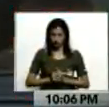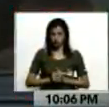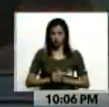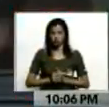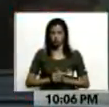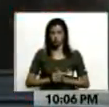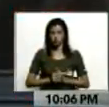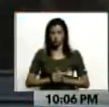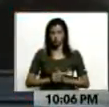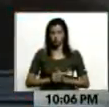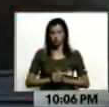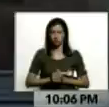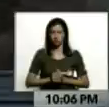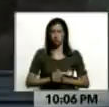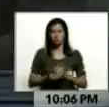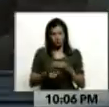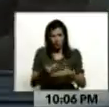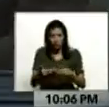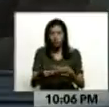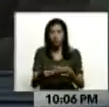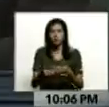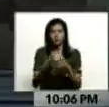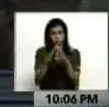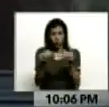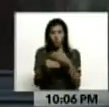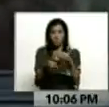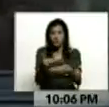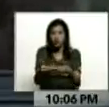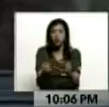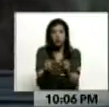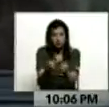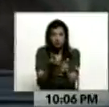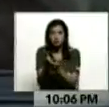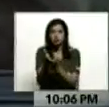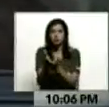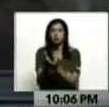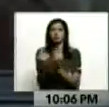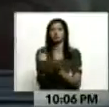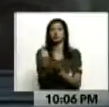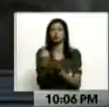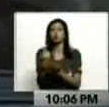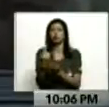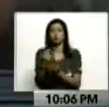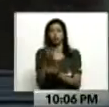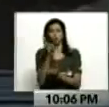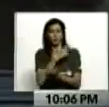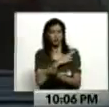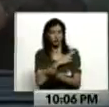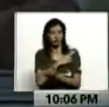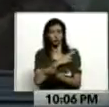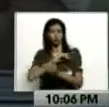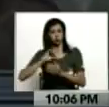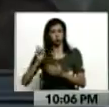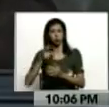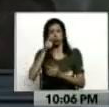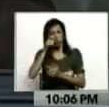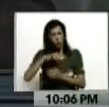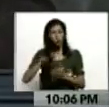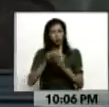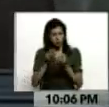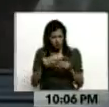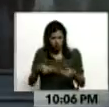Chávez adelante que vamos para adelante todos no solo el comandante todo pueblo para